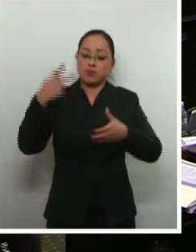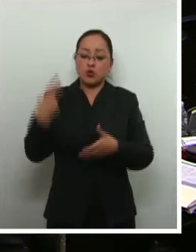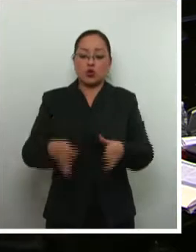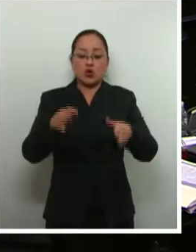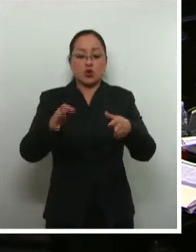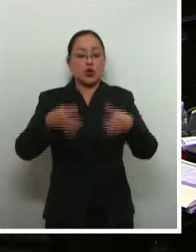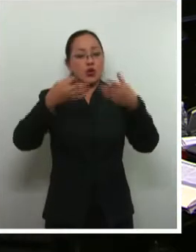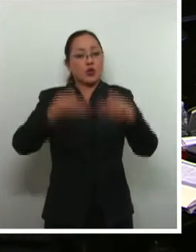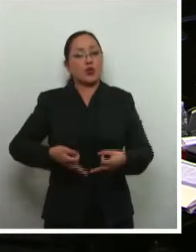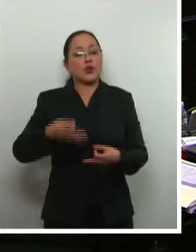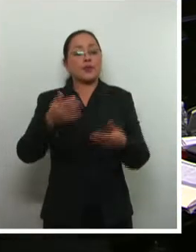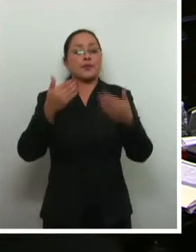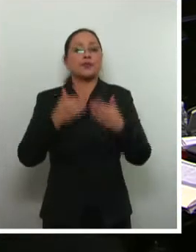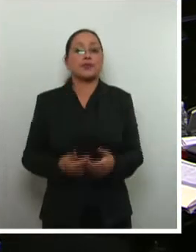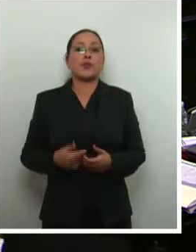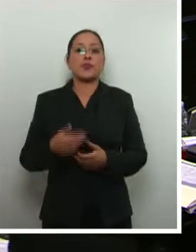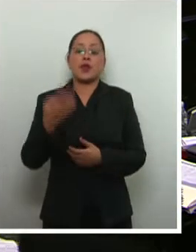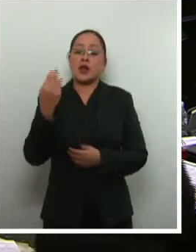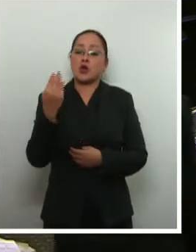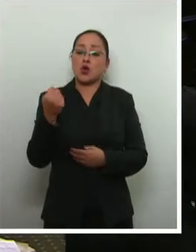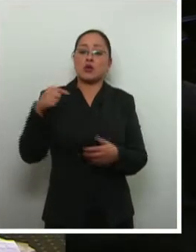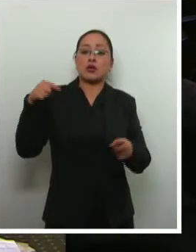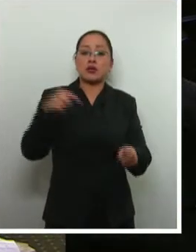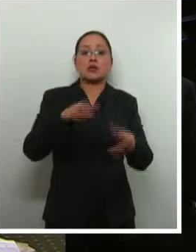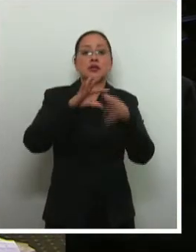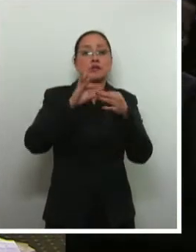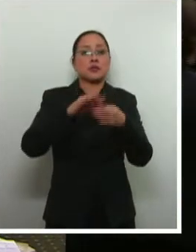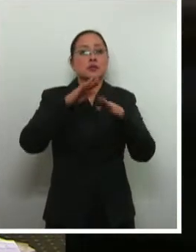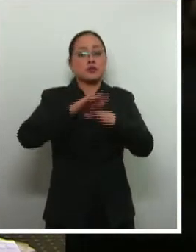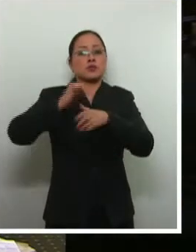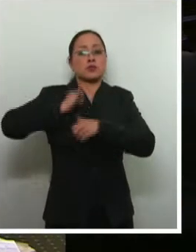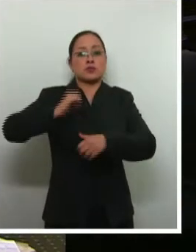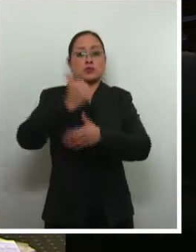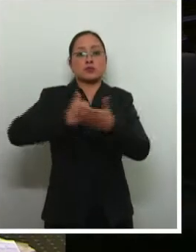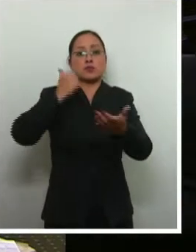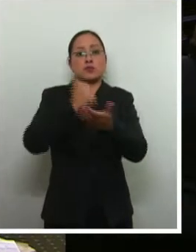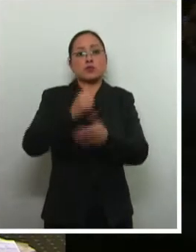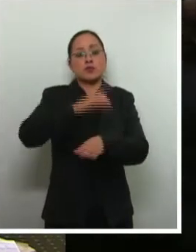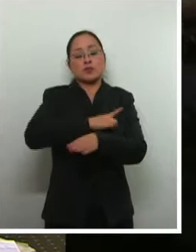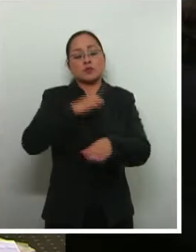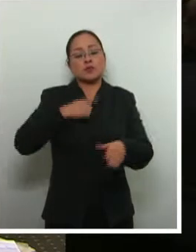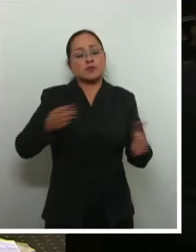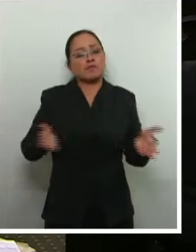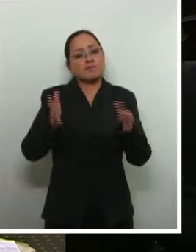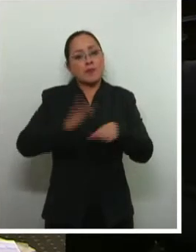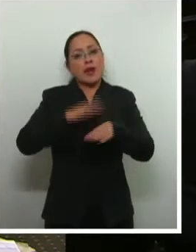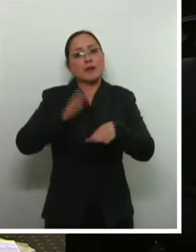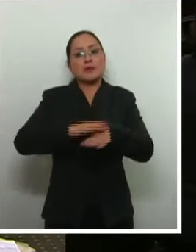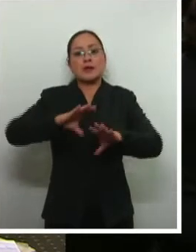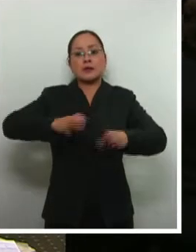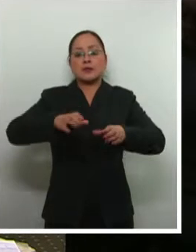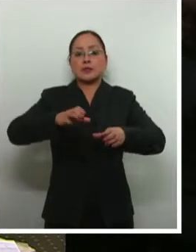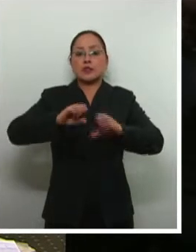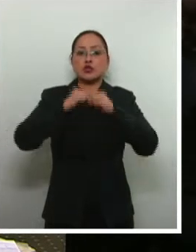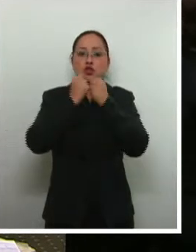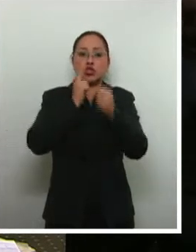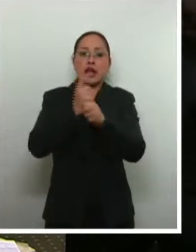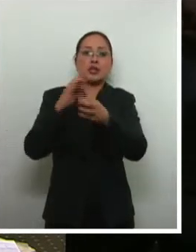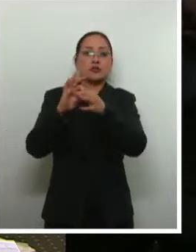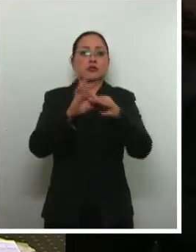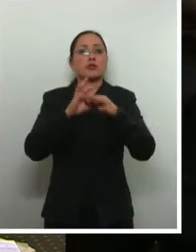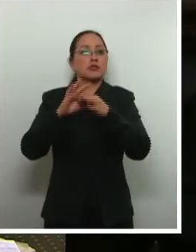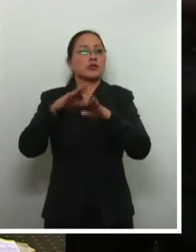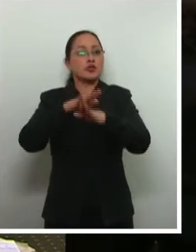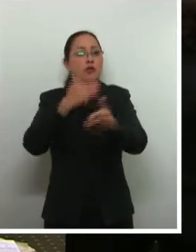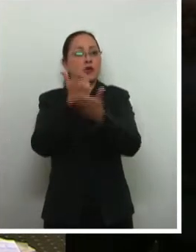su numeral 9 habla sobre las autoridades de la ciudad impulsarán la expansión del sector social y solidario,